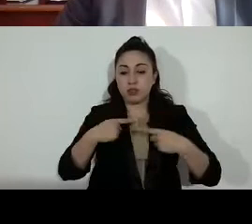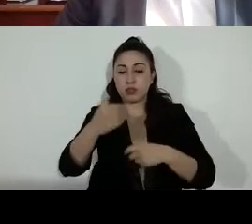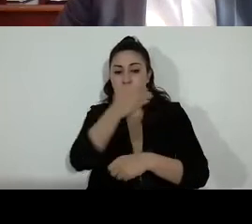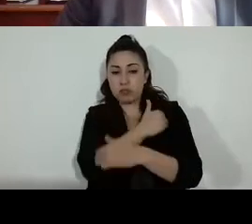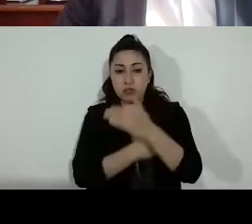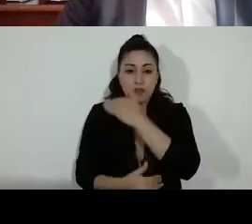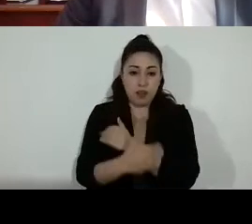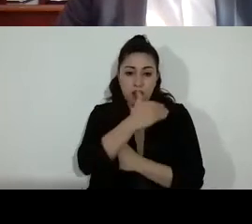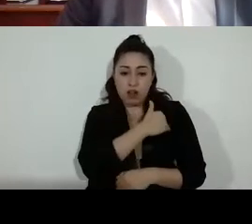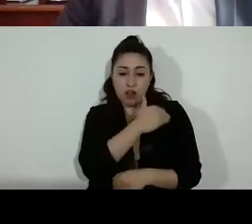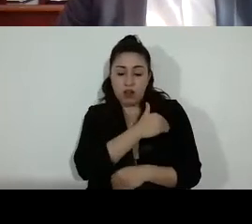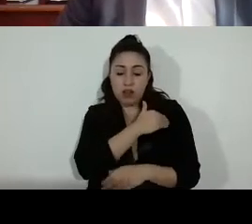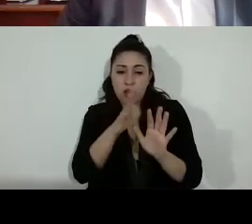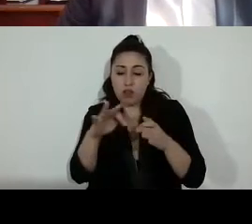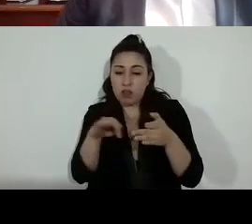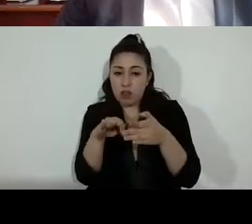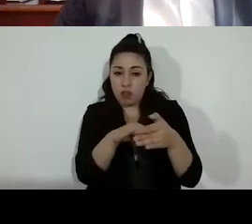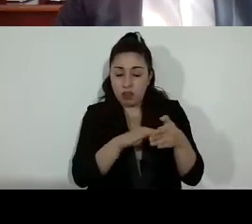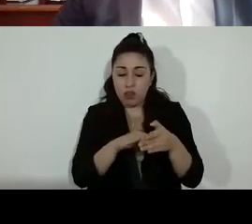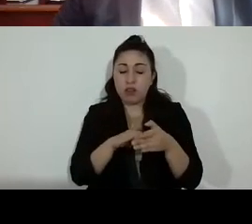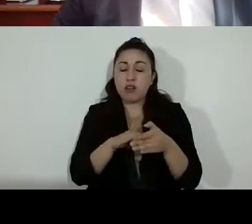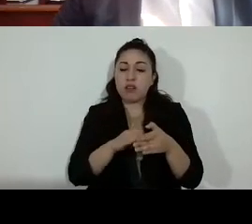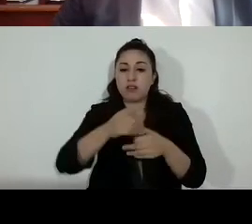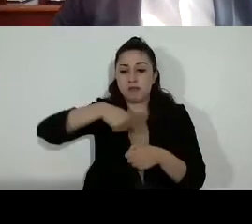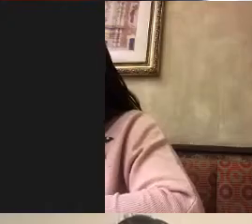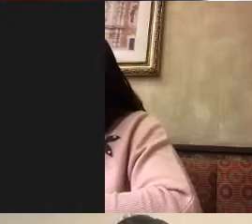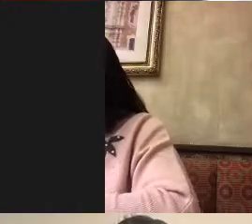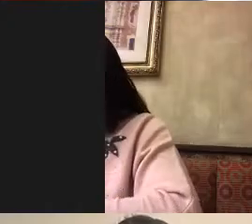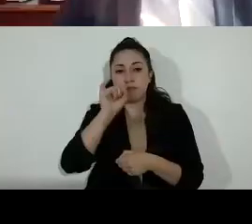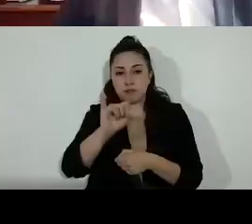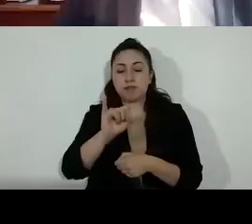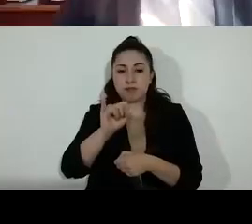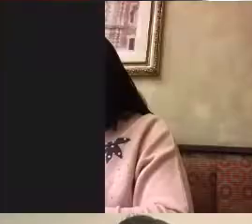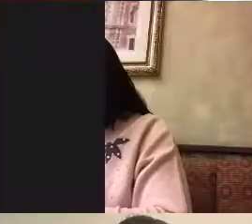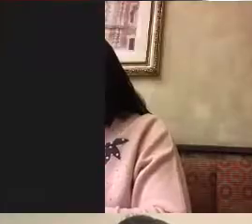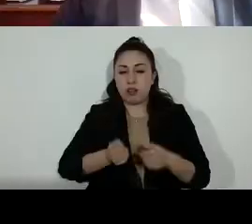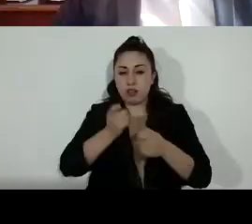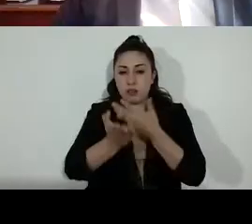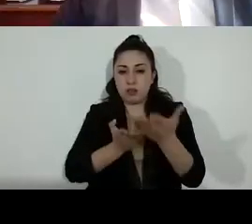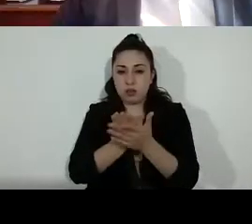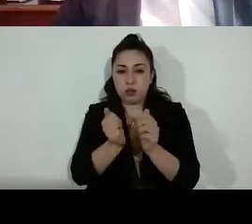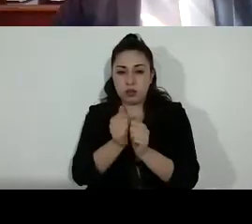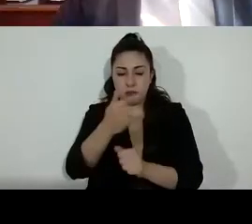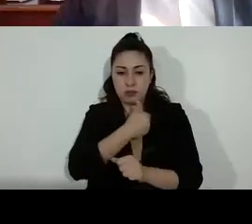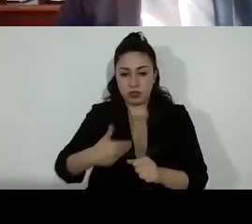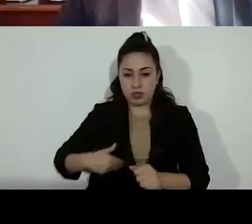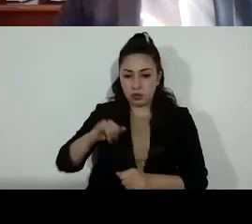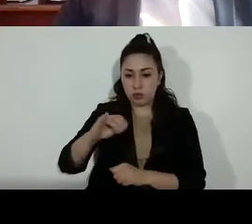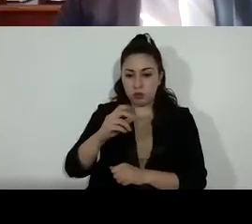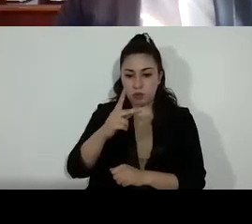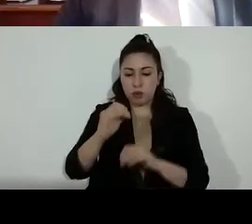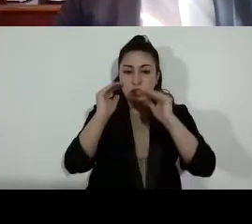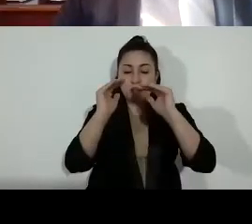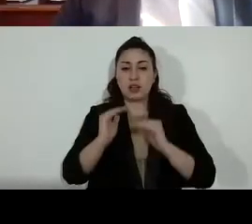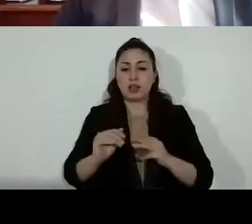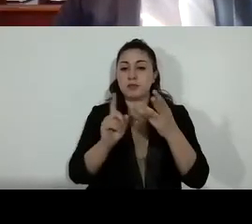y que nos comprometimos a hacerlo llegar a esta Junta de Coordinación Política. Y la tercera tiene que ver con